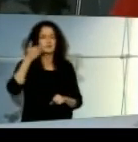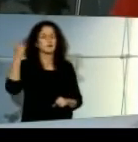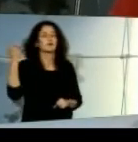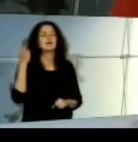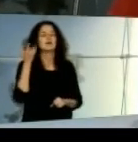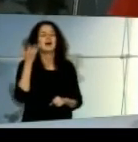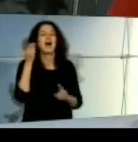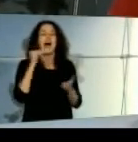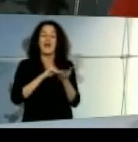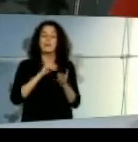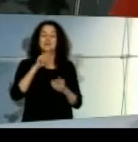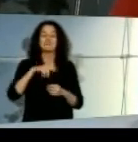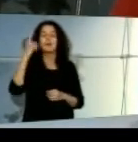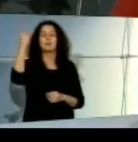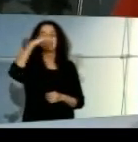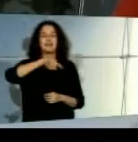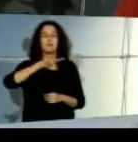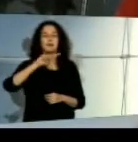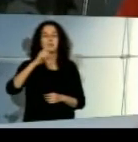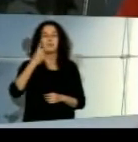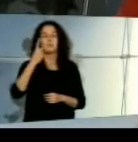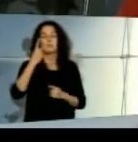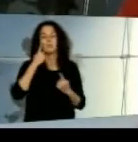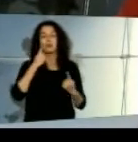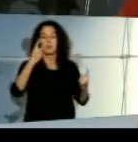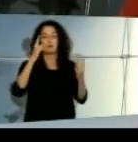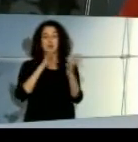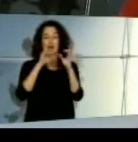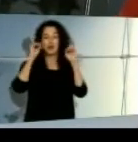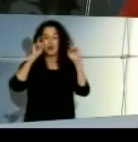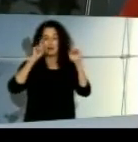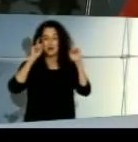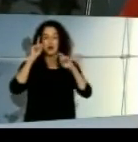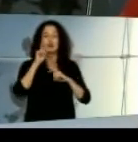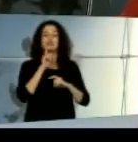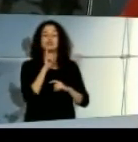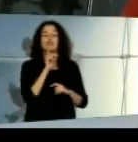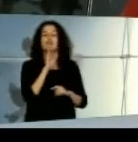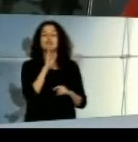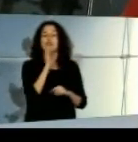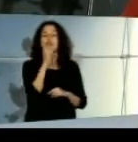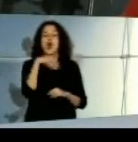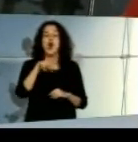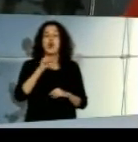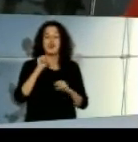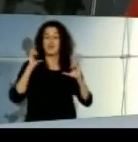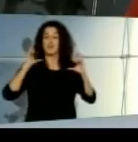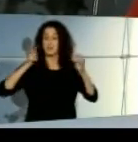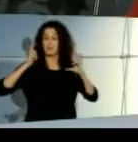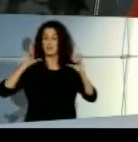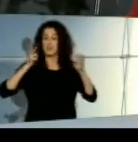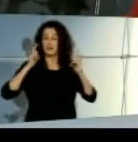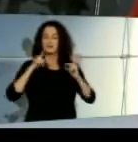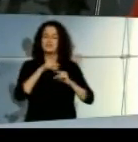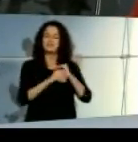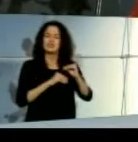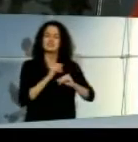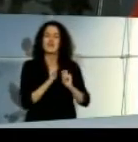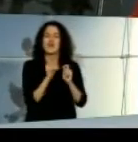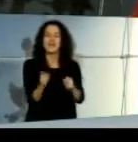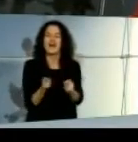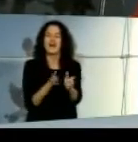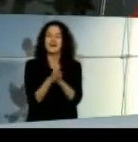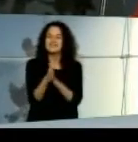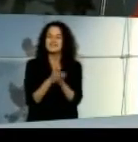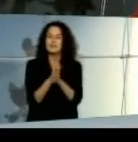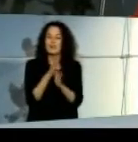de sordos había estado en Oña, Fray Pedro Ponce de León, y eso yo creo que hizo también, pues, como una estimulación mayor